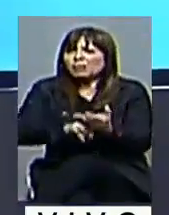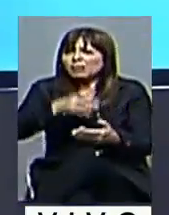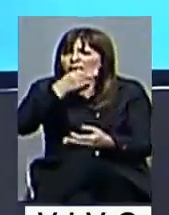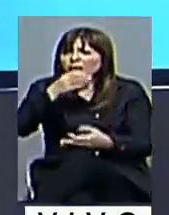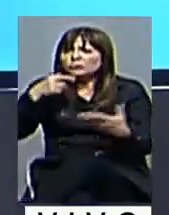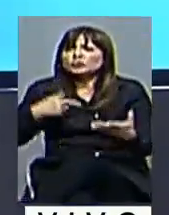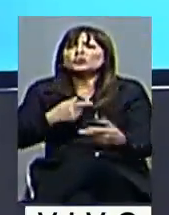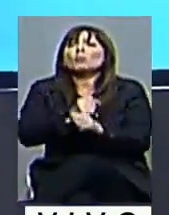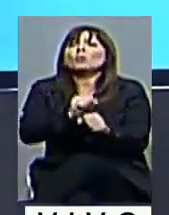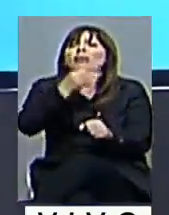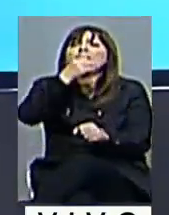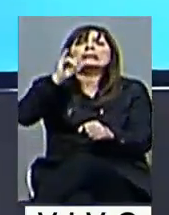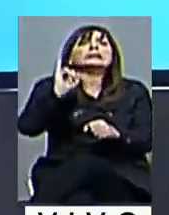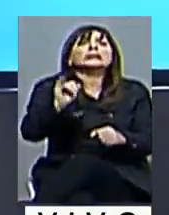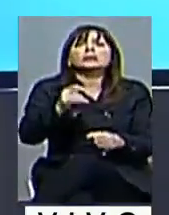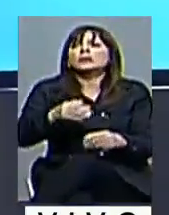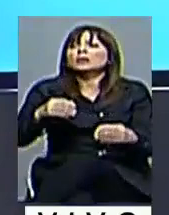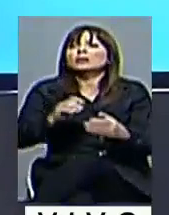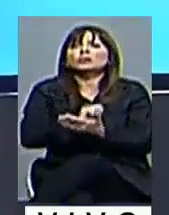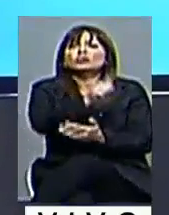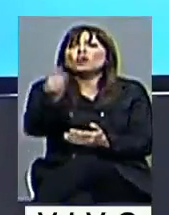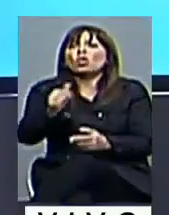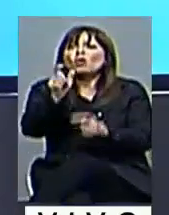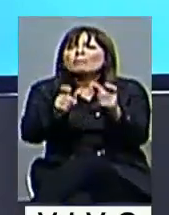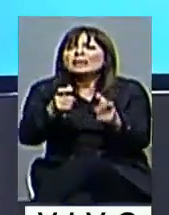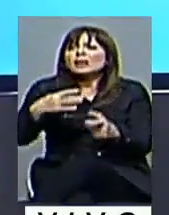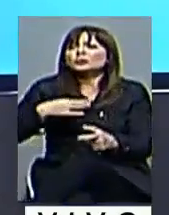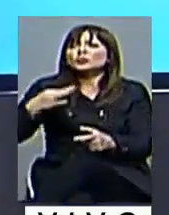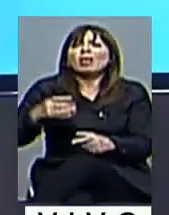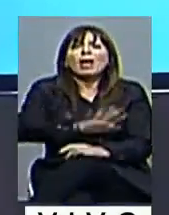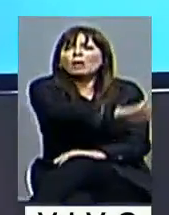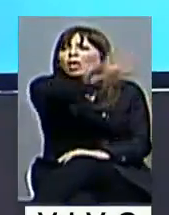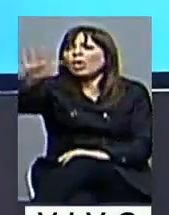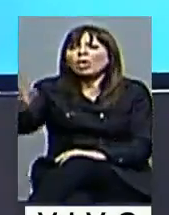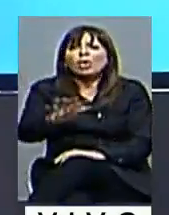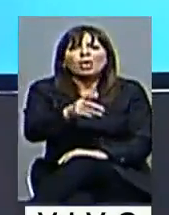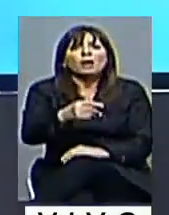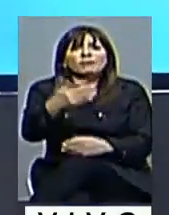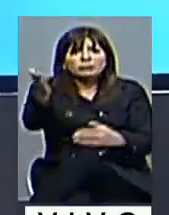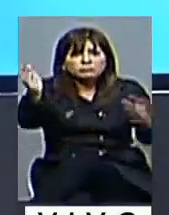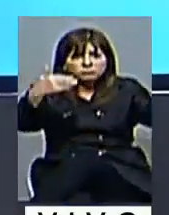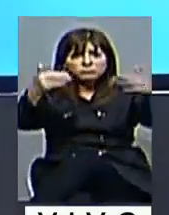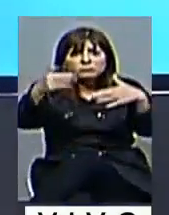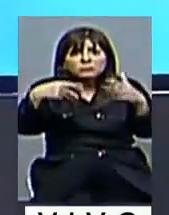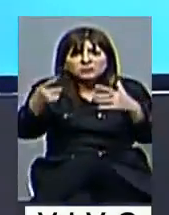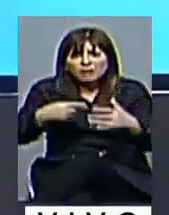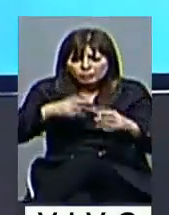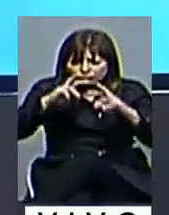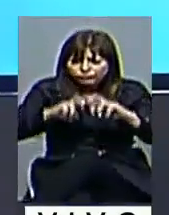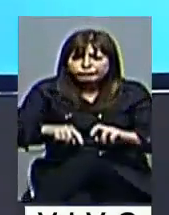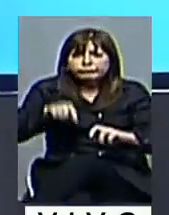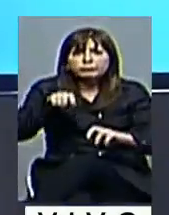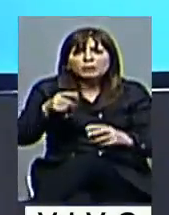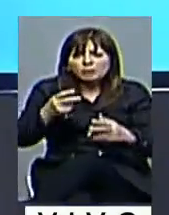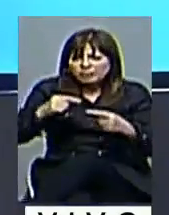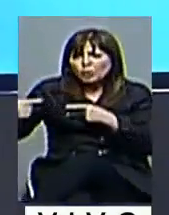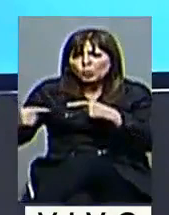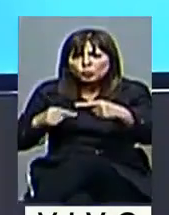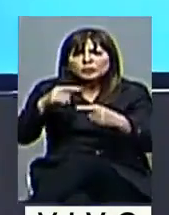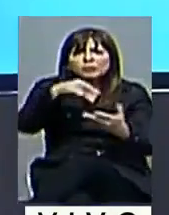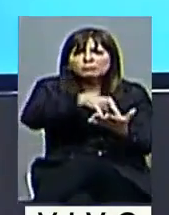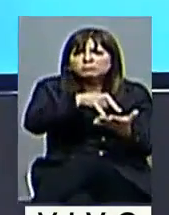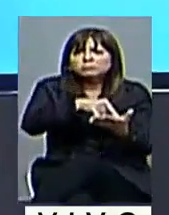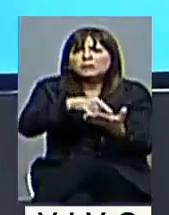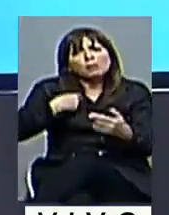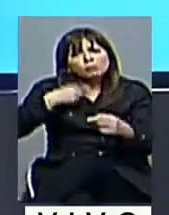a todo lo que pide la calle. Claro. Hay que ver lo que pide la calle, analizarlo, pero discutirlo en el Parlamento, que es el lugar donde debemos democráticamente